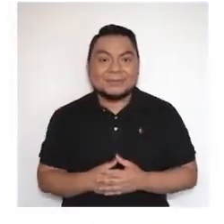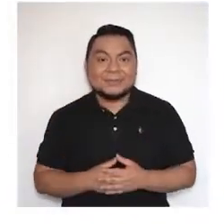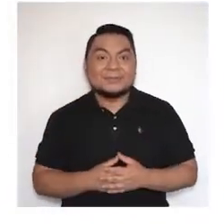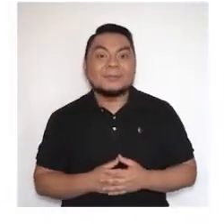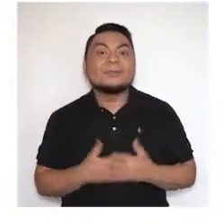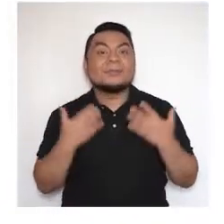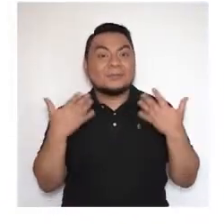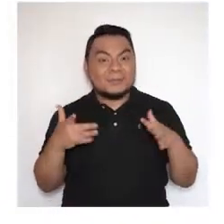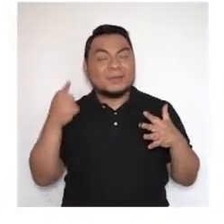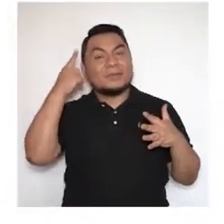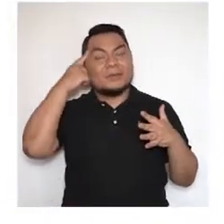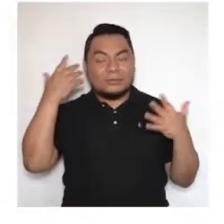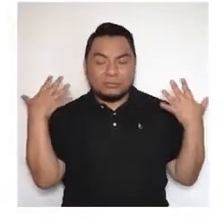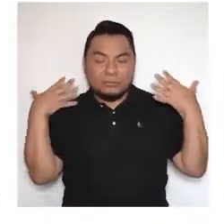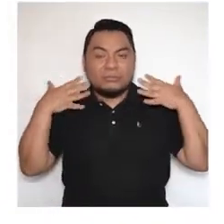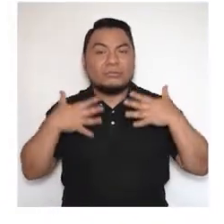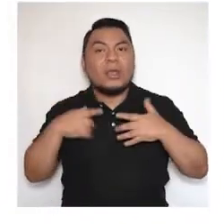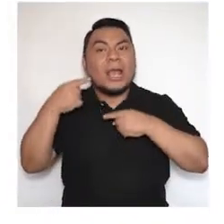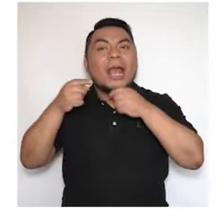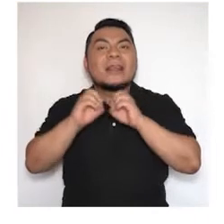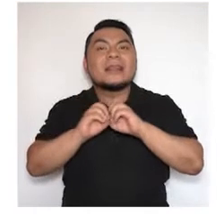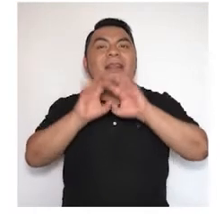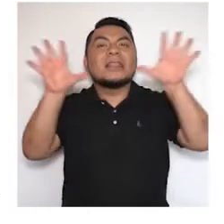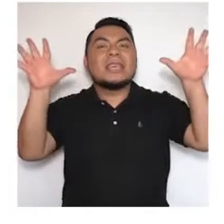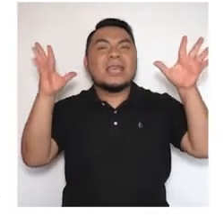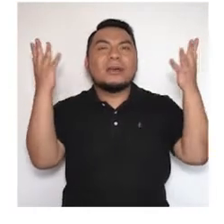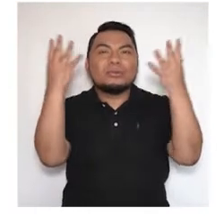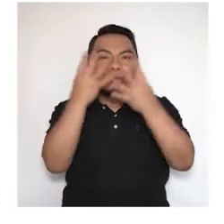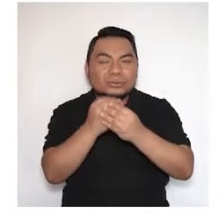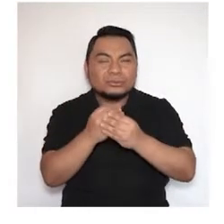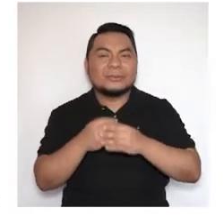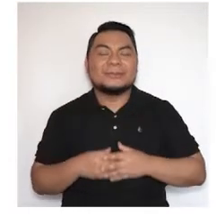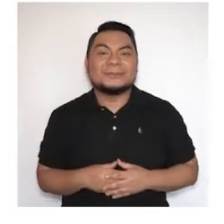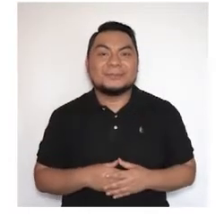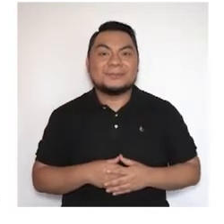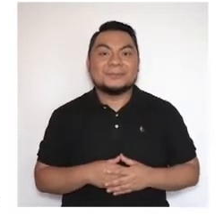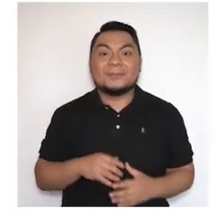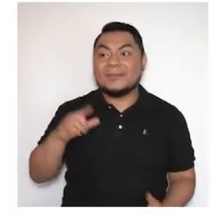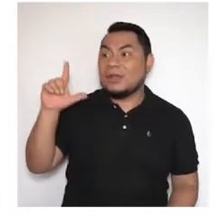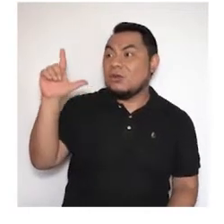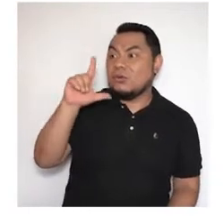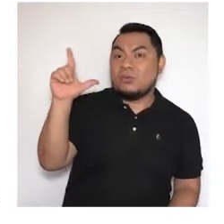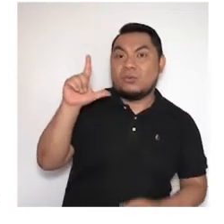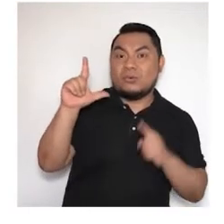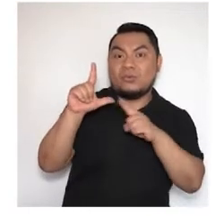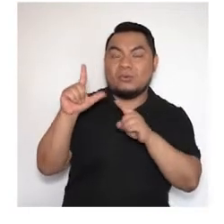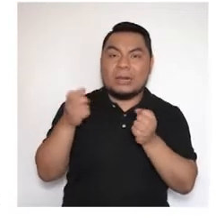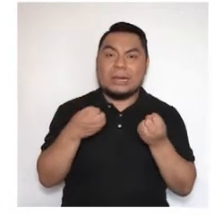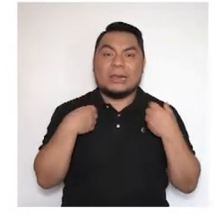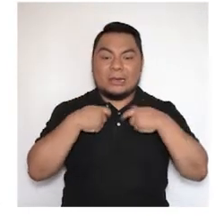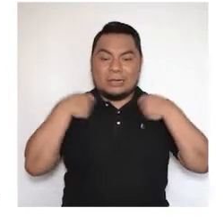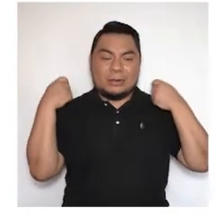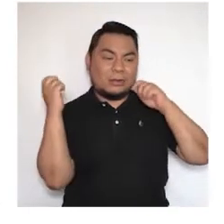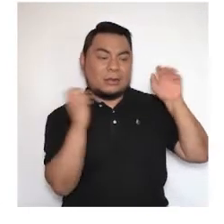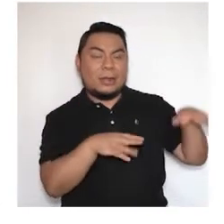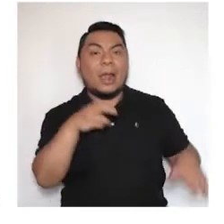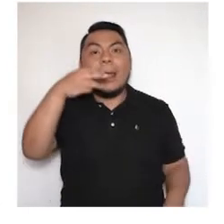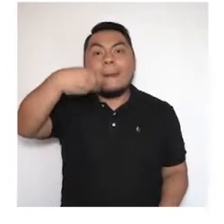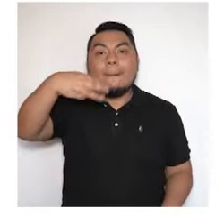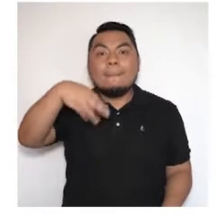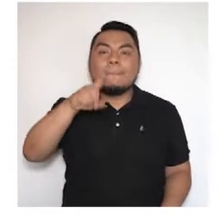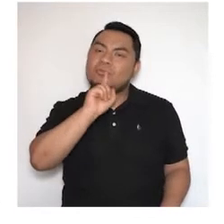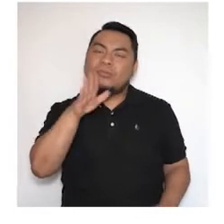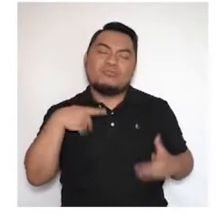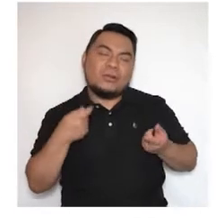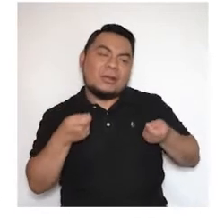Vistiendo y desvistiendo a los días. Al lunes le quito la capa que al martes no se la